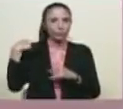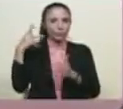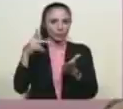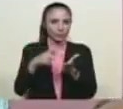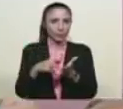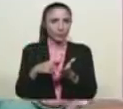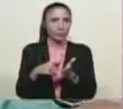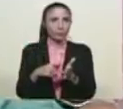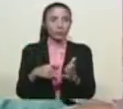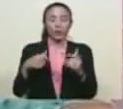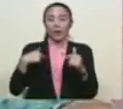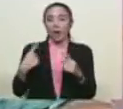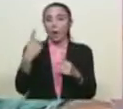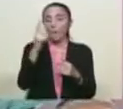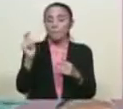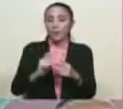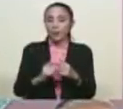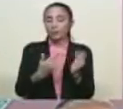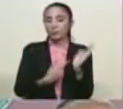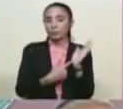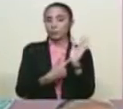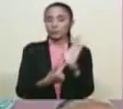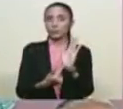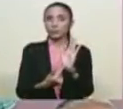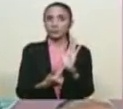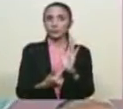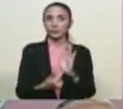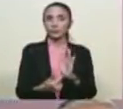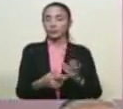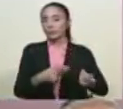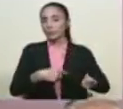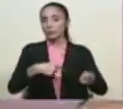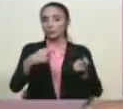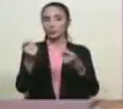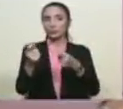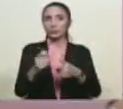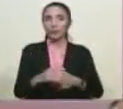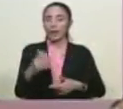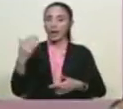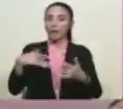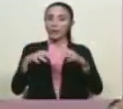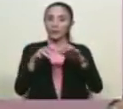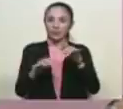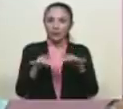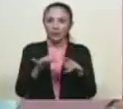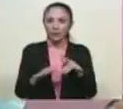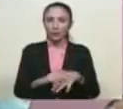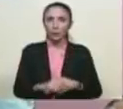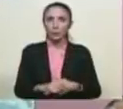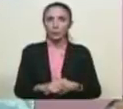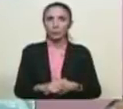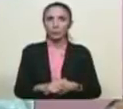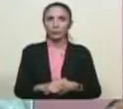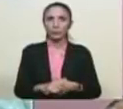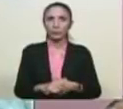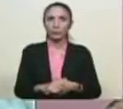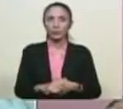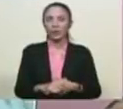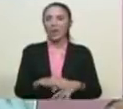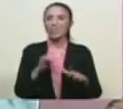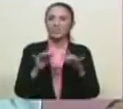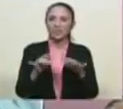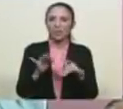Y Donald Trump hace un mes envió a su entonces secretario de Estado, Rex